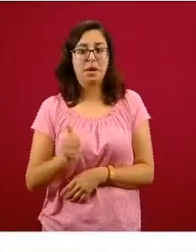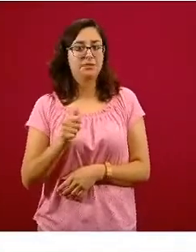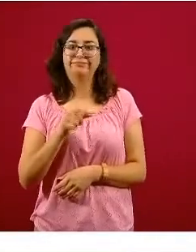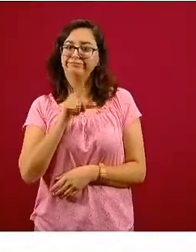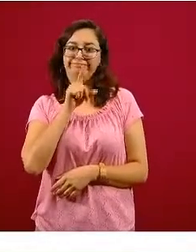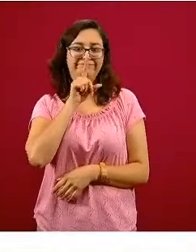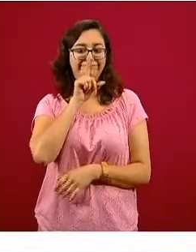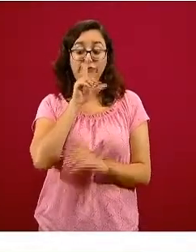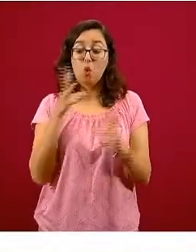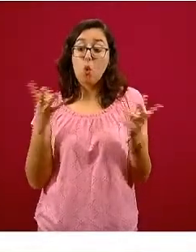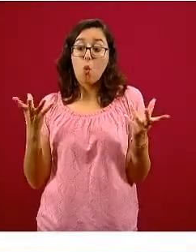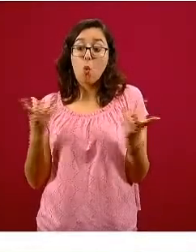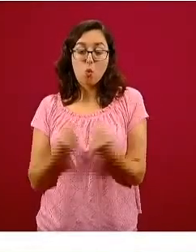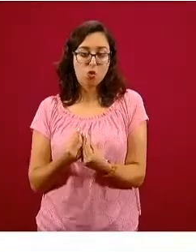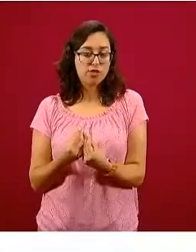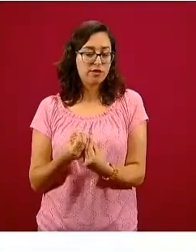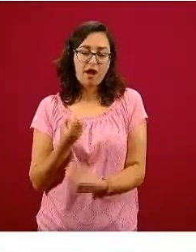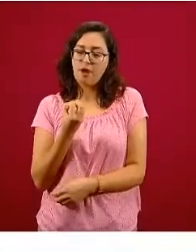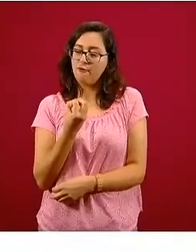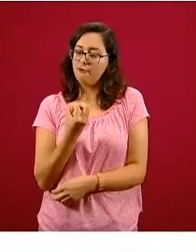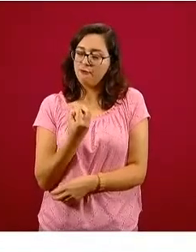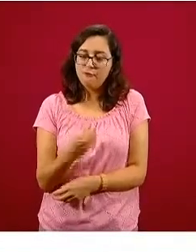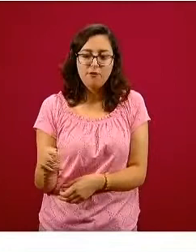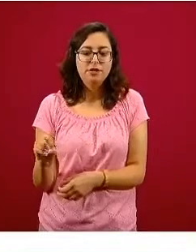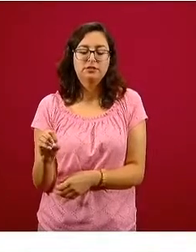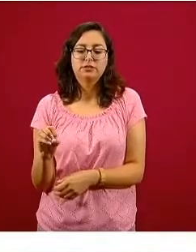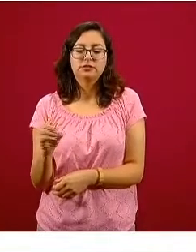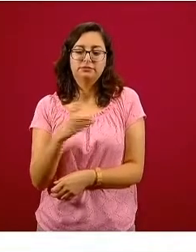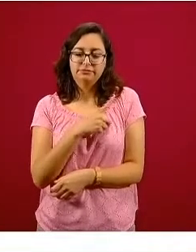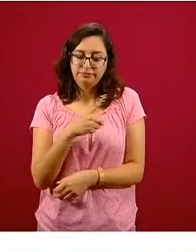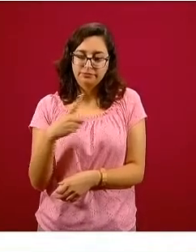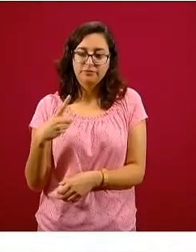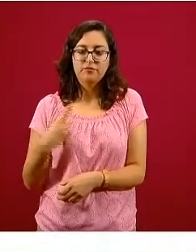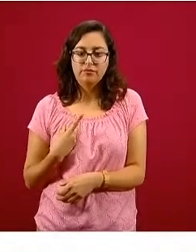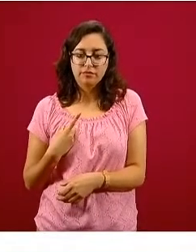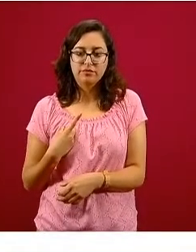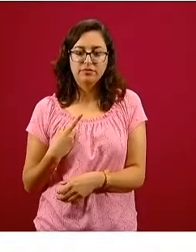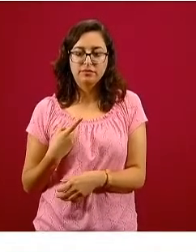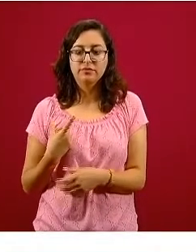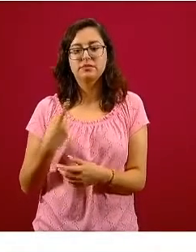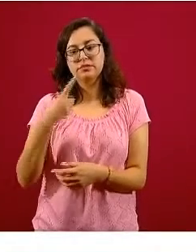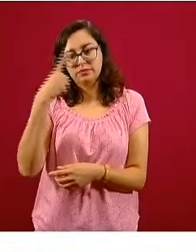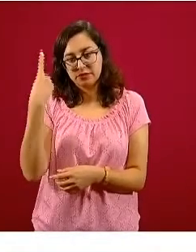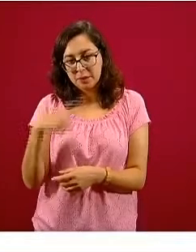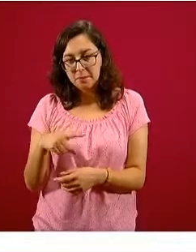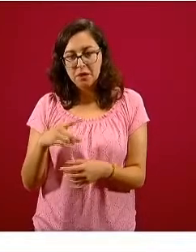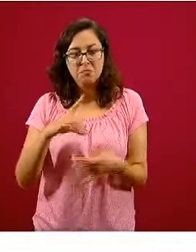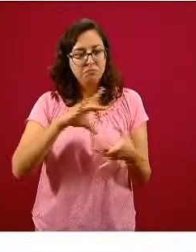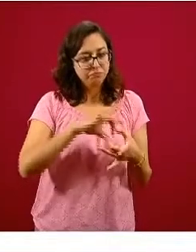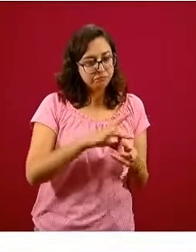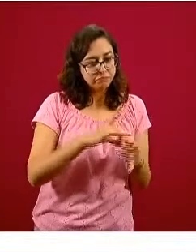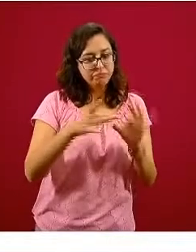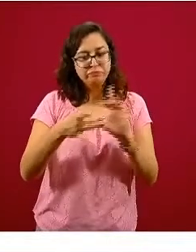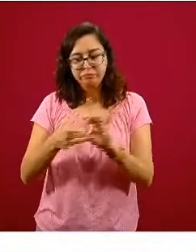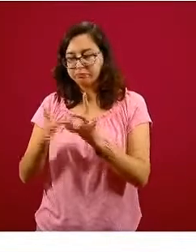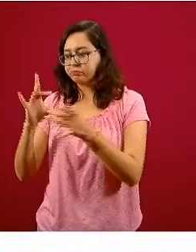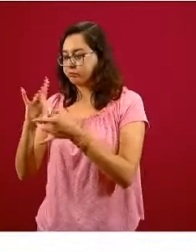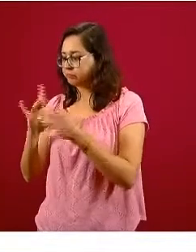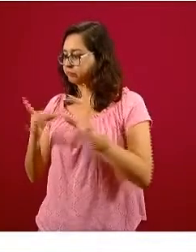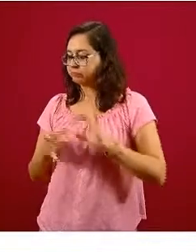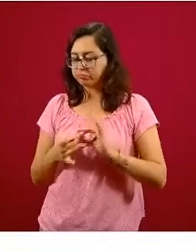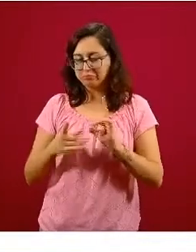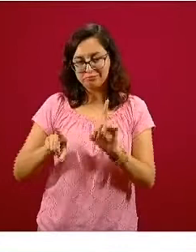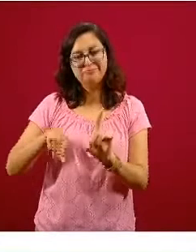para resolver el problema. Es la suma de varios efectos lo que nos dará resultados. Y